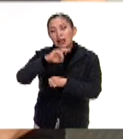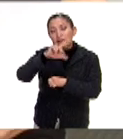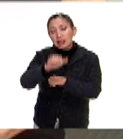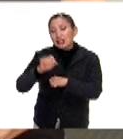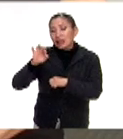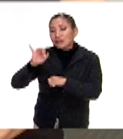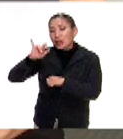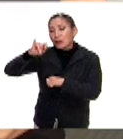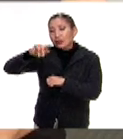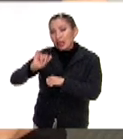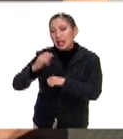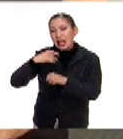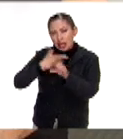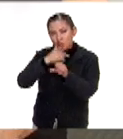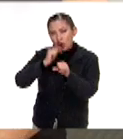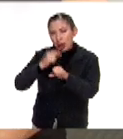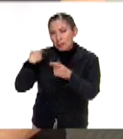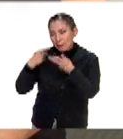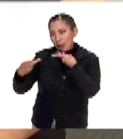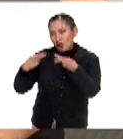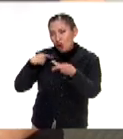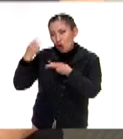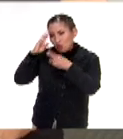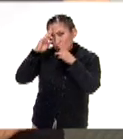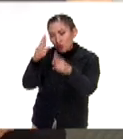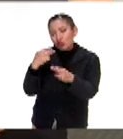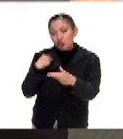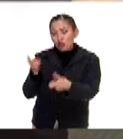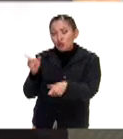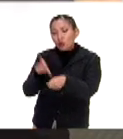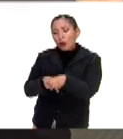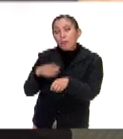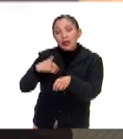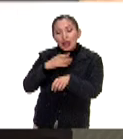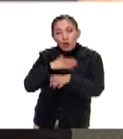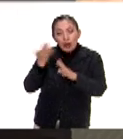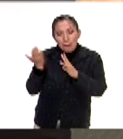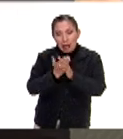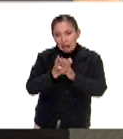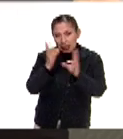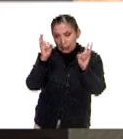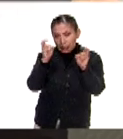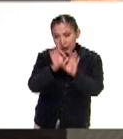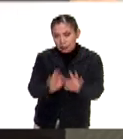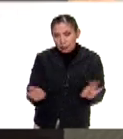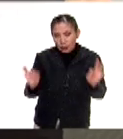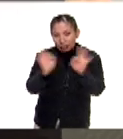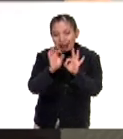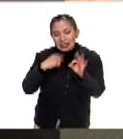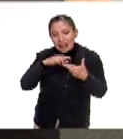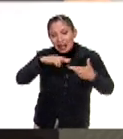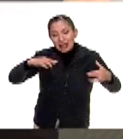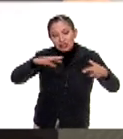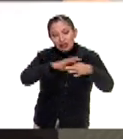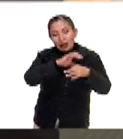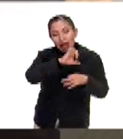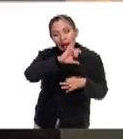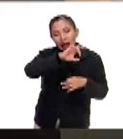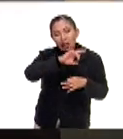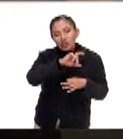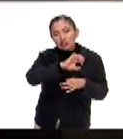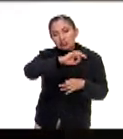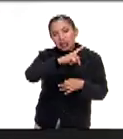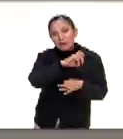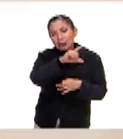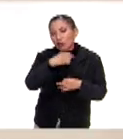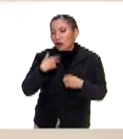Nacional organizó un gran homenaje y nosotros quisimos sumarnos porque nos toca un capítulo que es muy interesante y que es la relación que tuvo Carlos Chávez